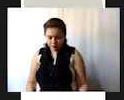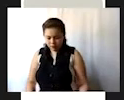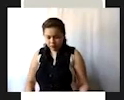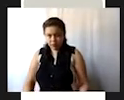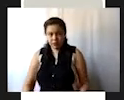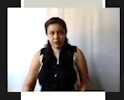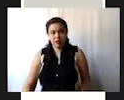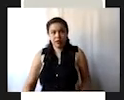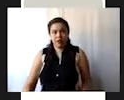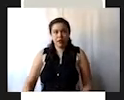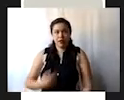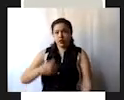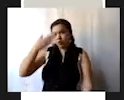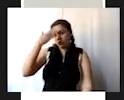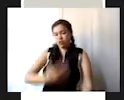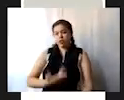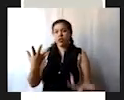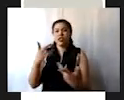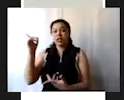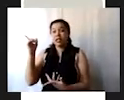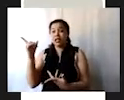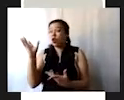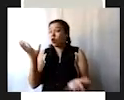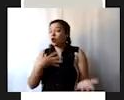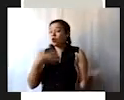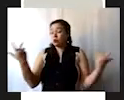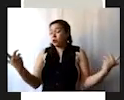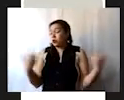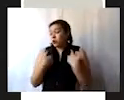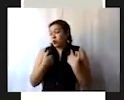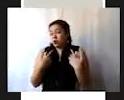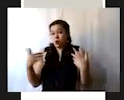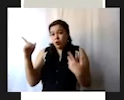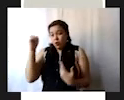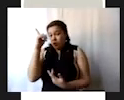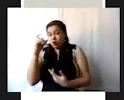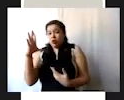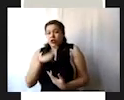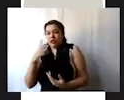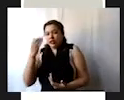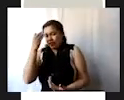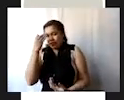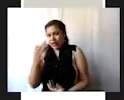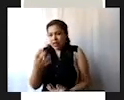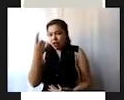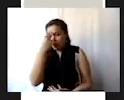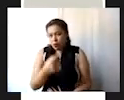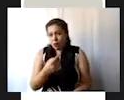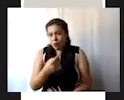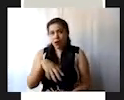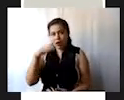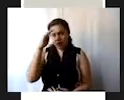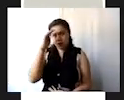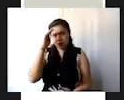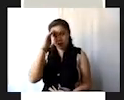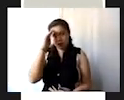Que sé que puede ser bastante abrumador para muchas organizaciones darse el tiempo o pensar en estos